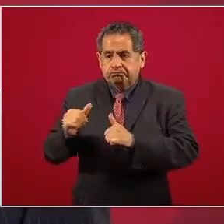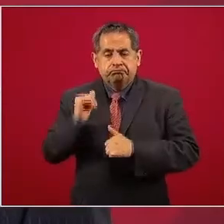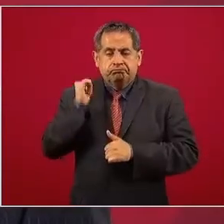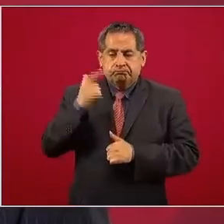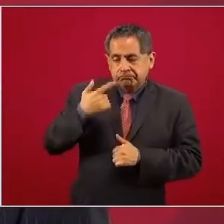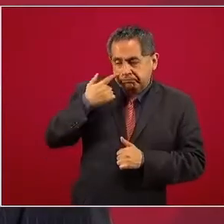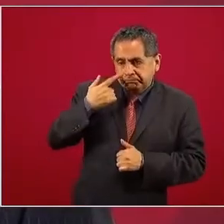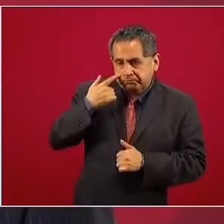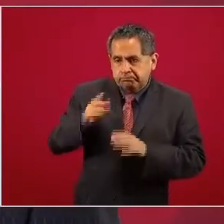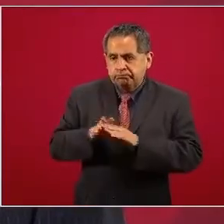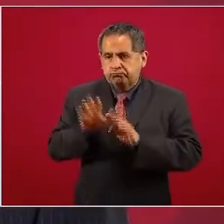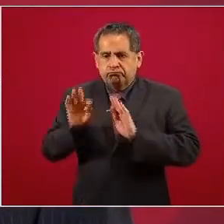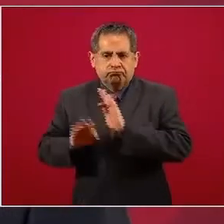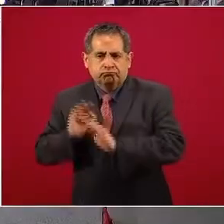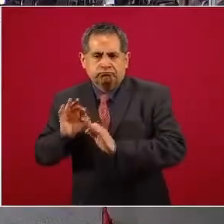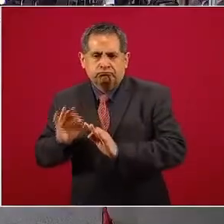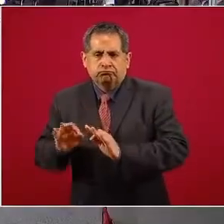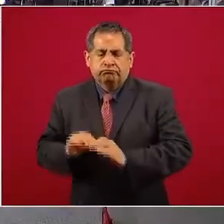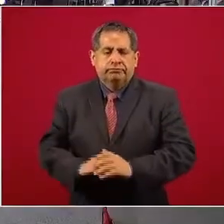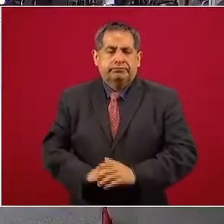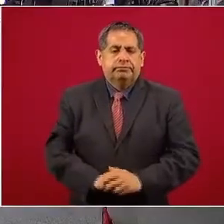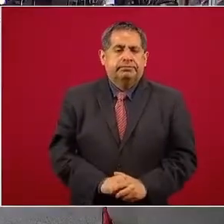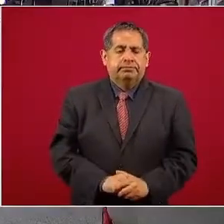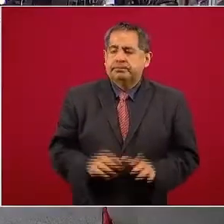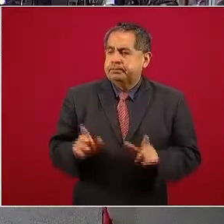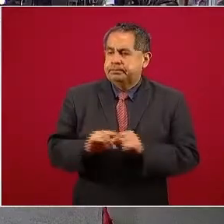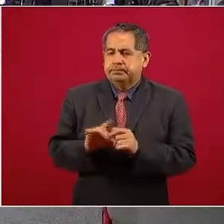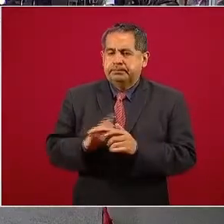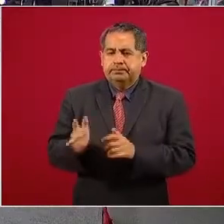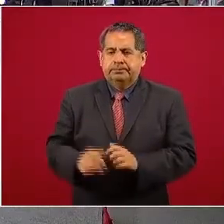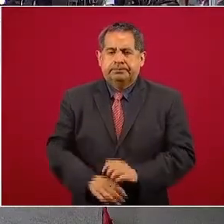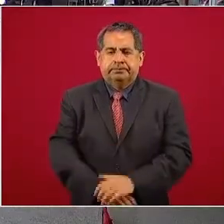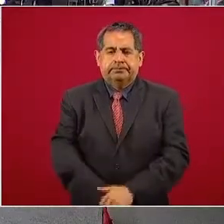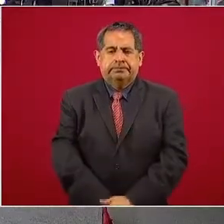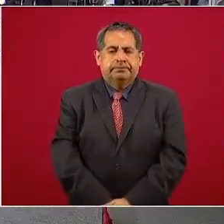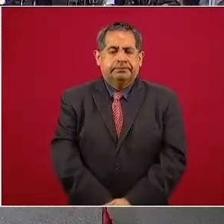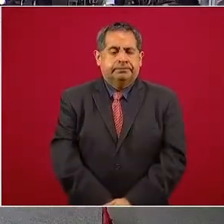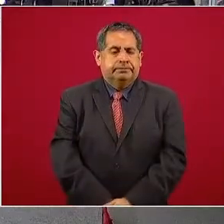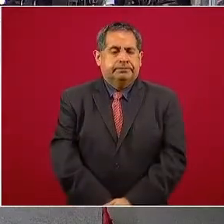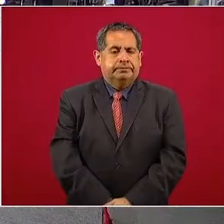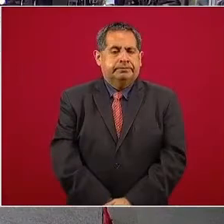tiene o no alguna complicación que amerite tratamiento. Muchas gracias.